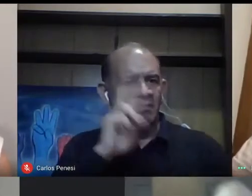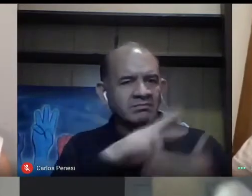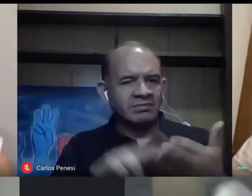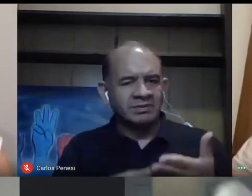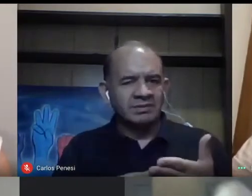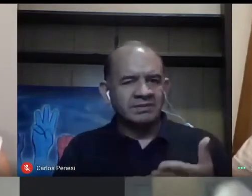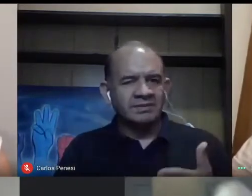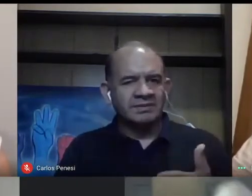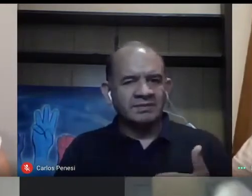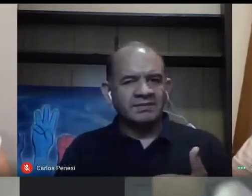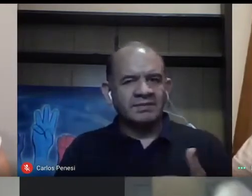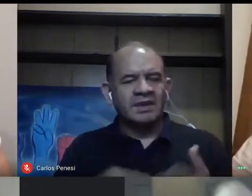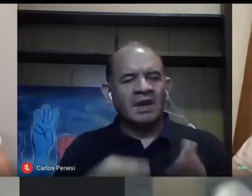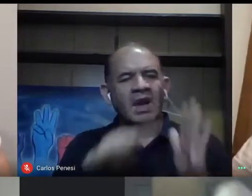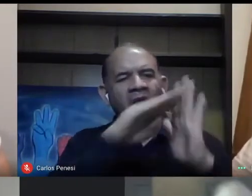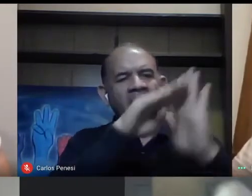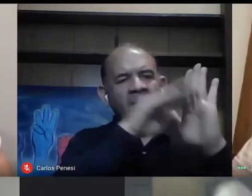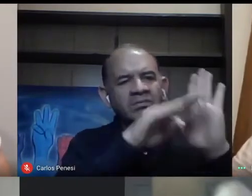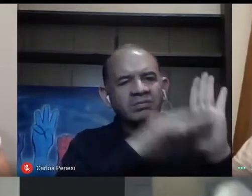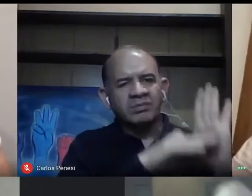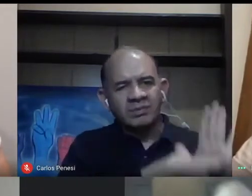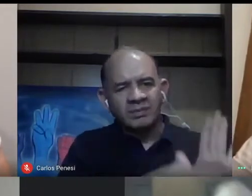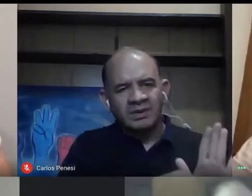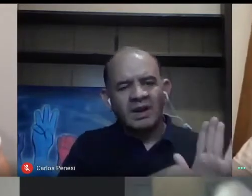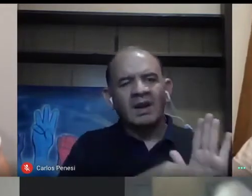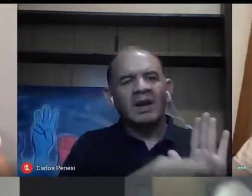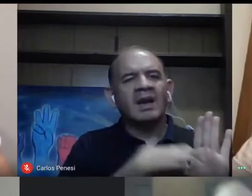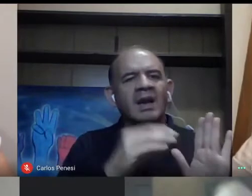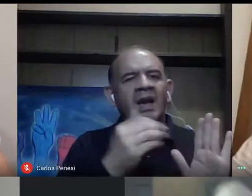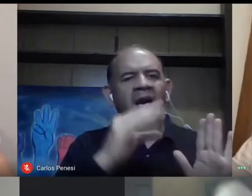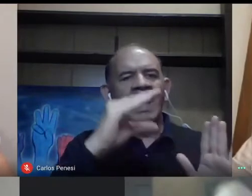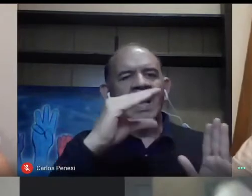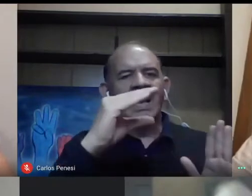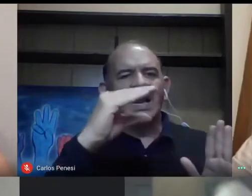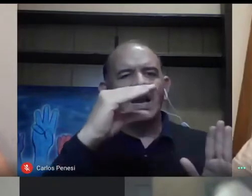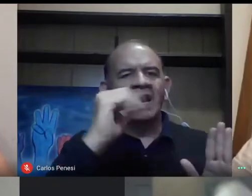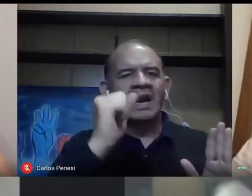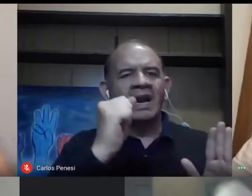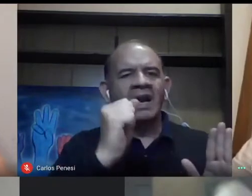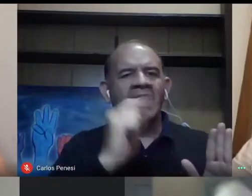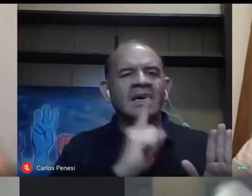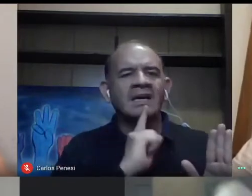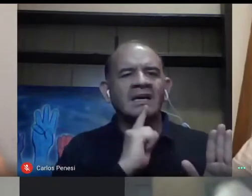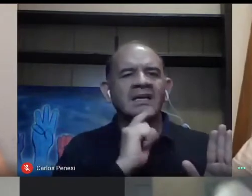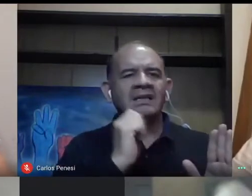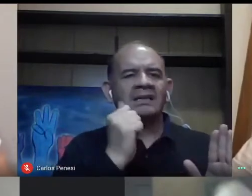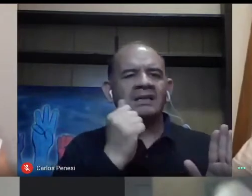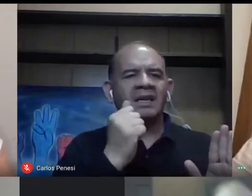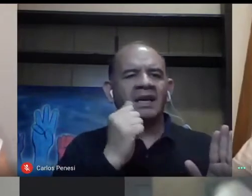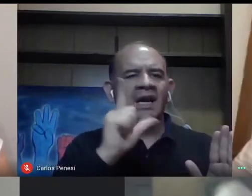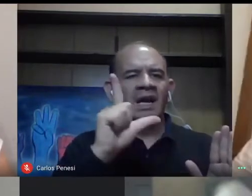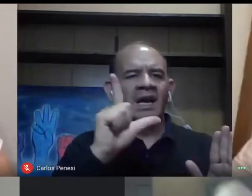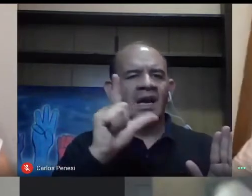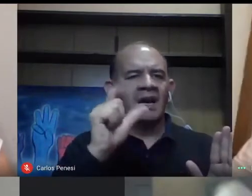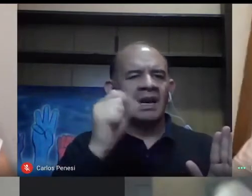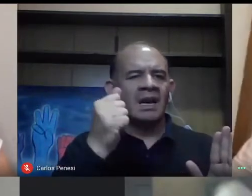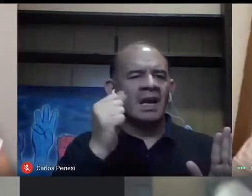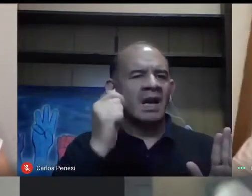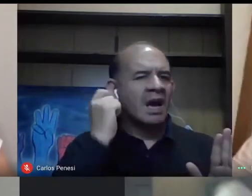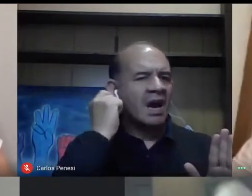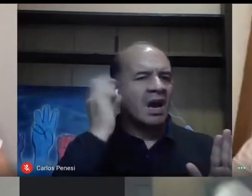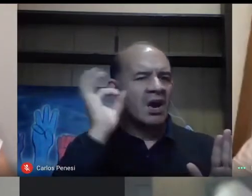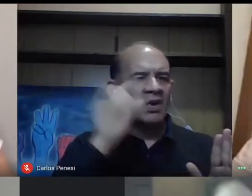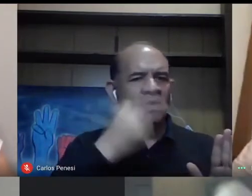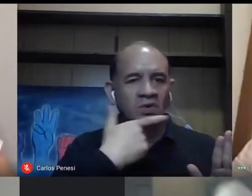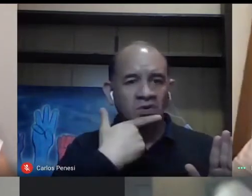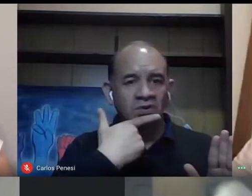este catálogo de información, que me parece importante, digamos, para ubicar obras y para no duplicar esfuerzos, y donde me parece fantástico